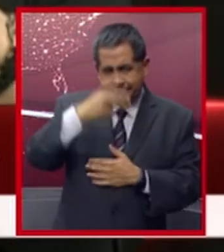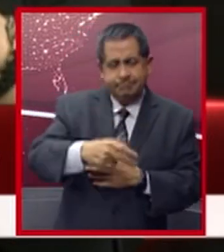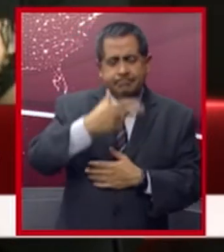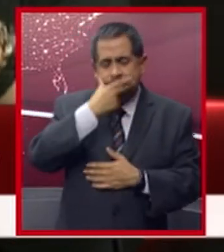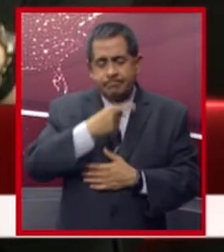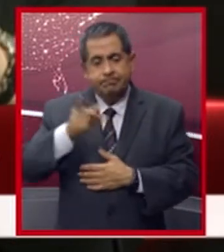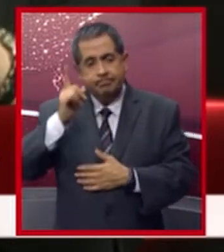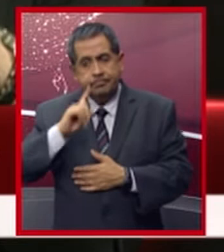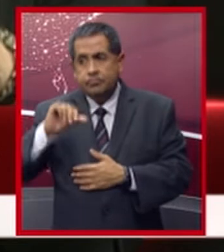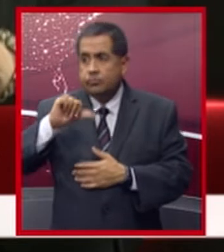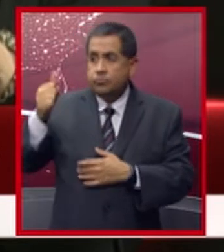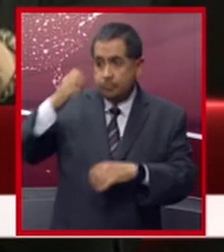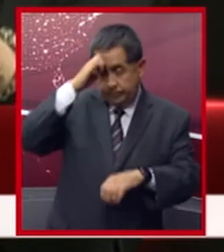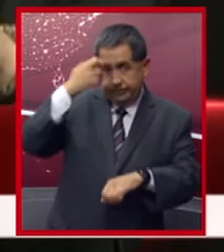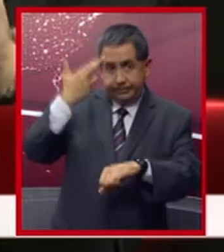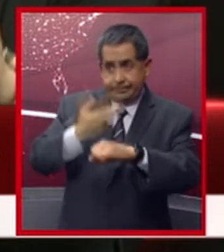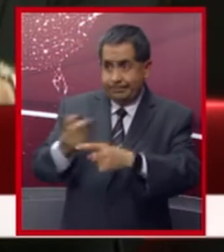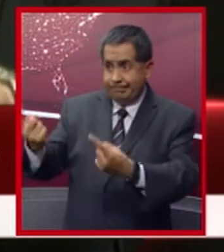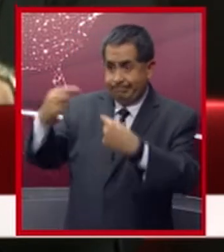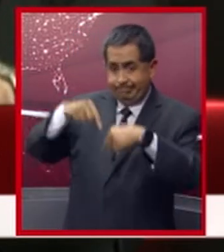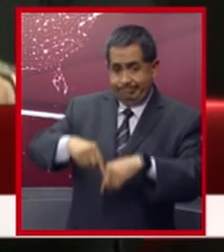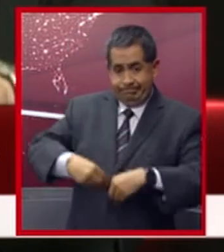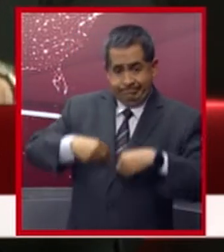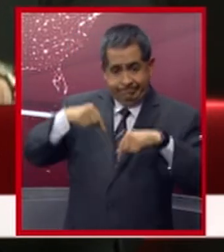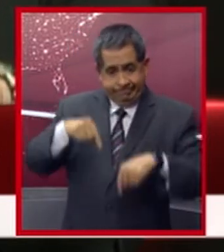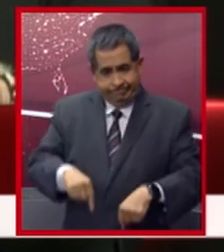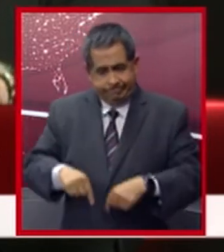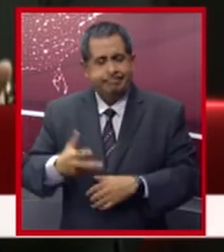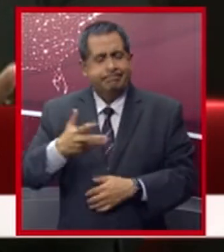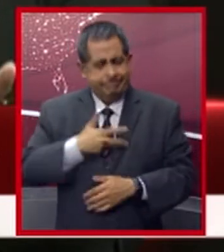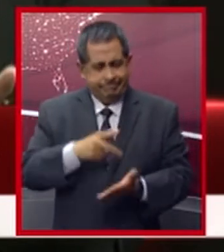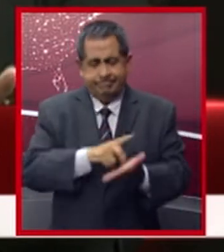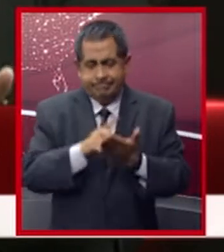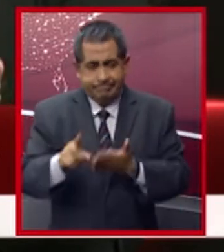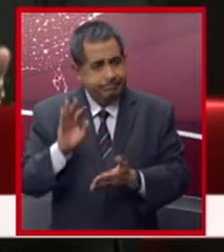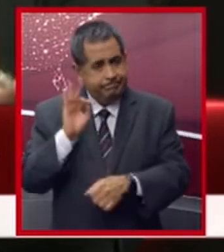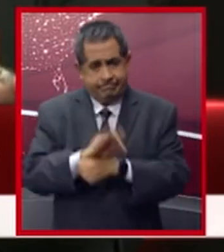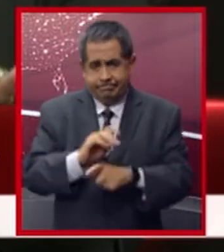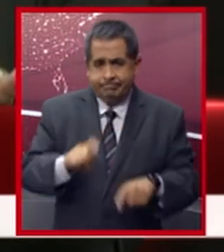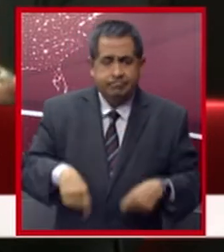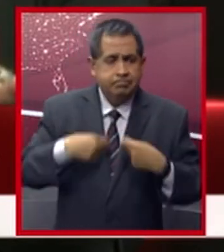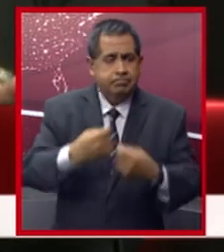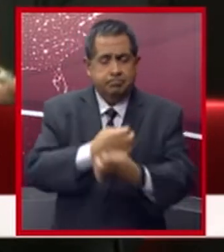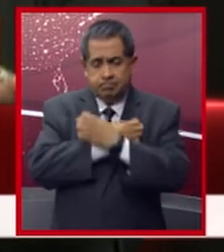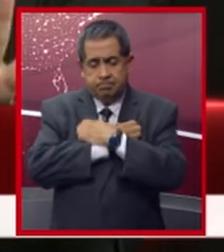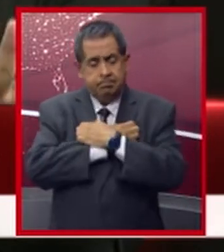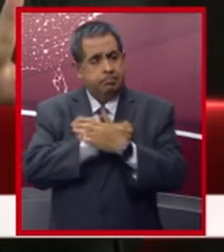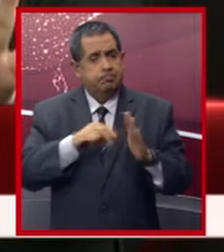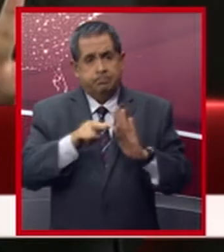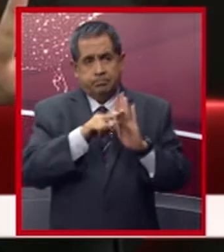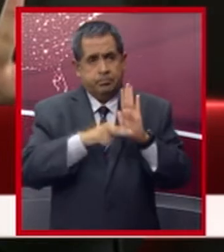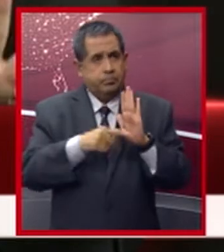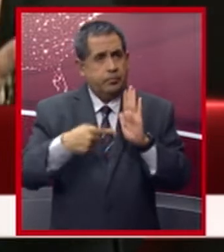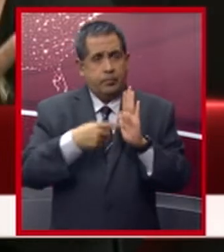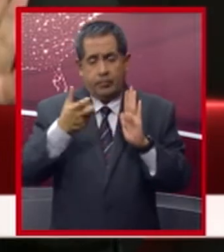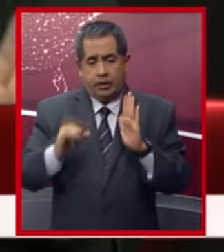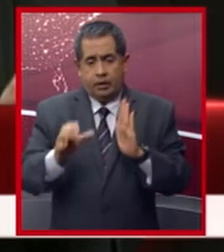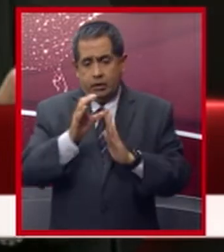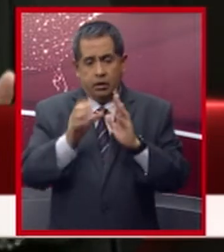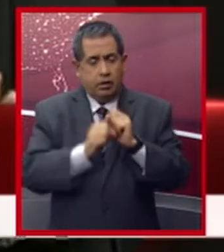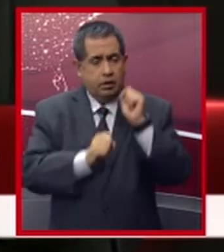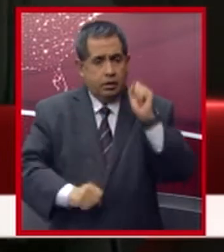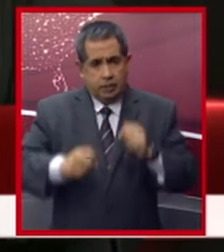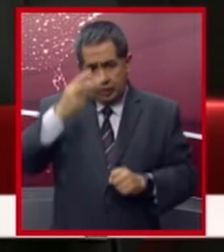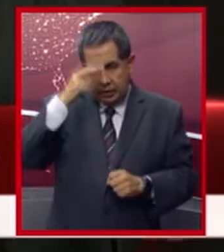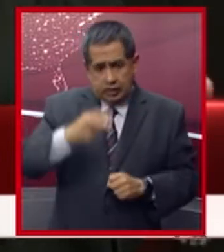los extranjeros que viven en México y que gozan de derechos como el de la educación de acuerdo a la normatividad de la Constitución mexicana.